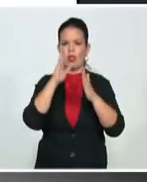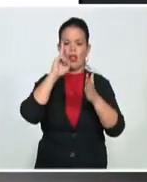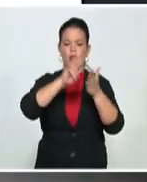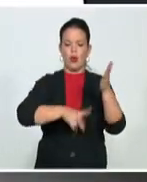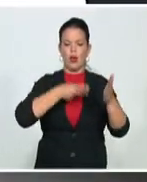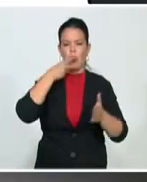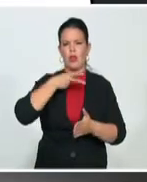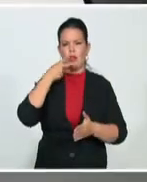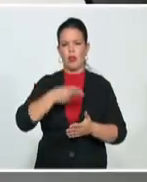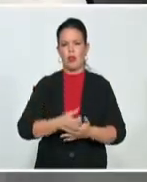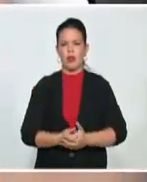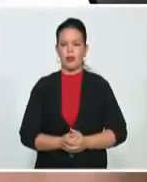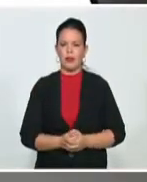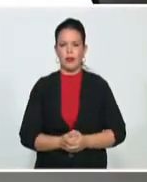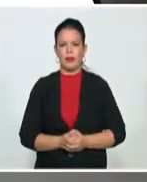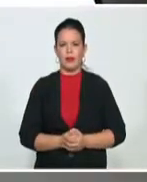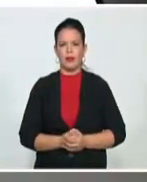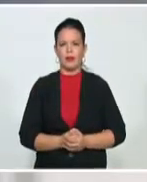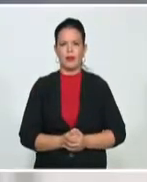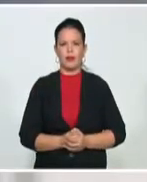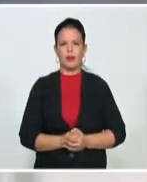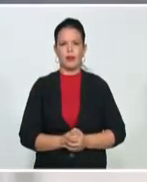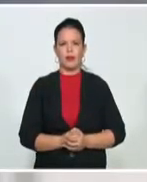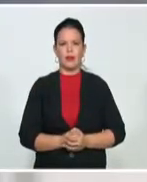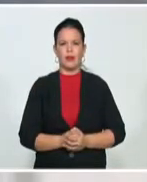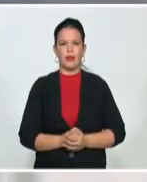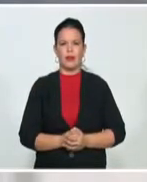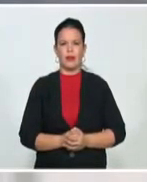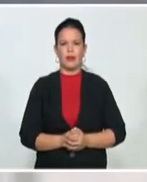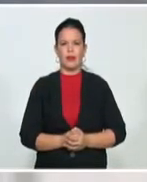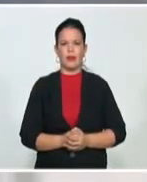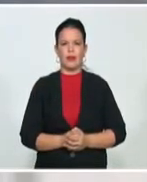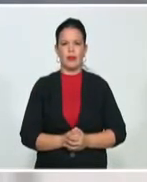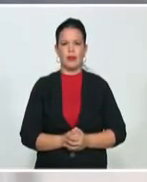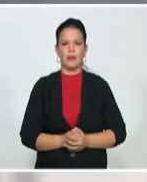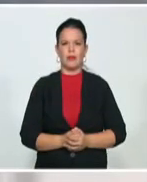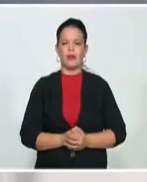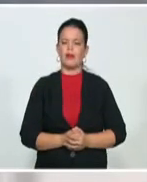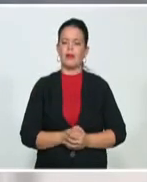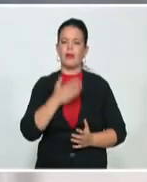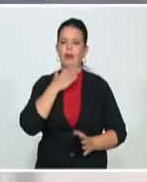Sistema Informativo de la Televisión Cubana. Y así me despido. Tenga usted muy buenas noches.